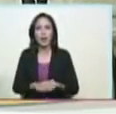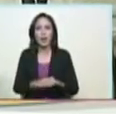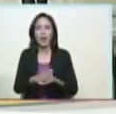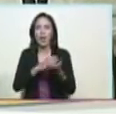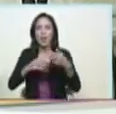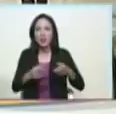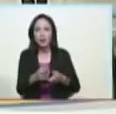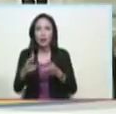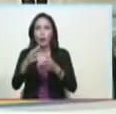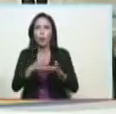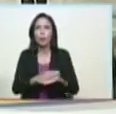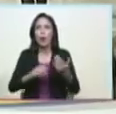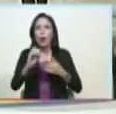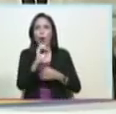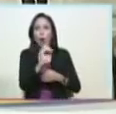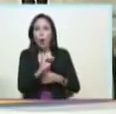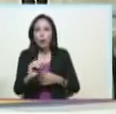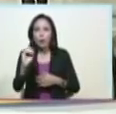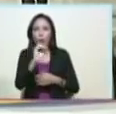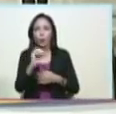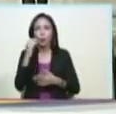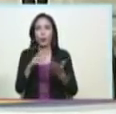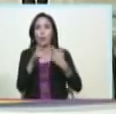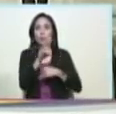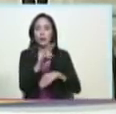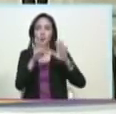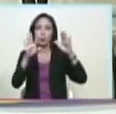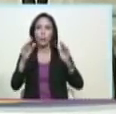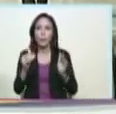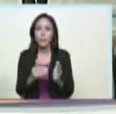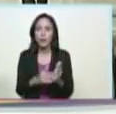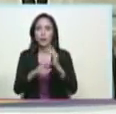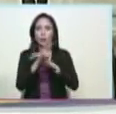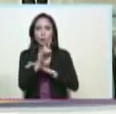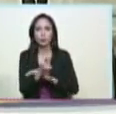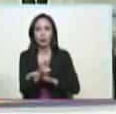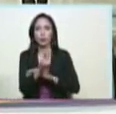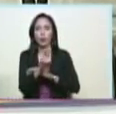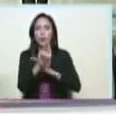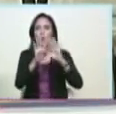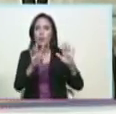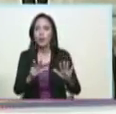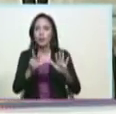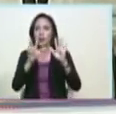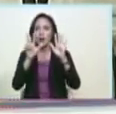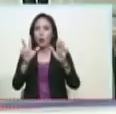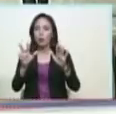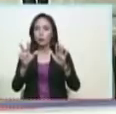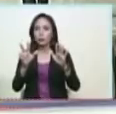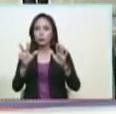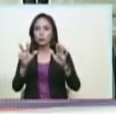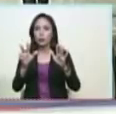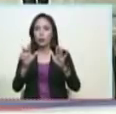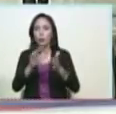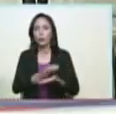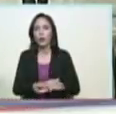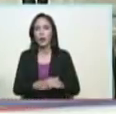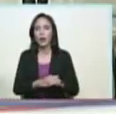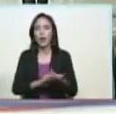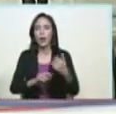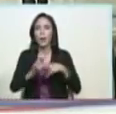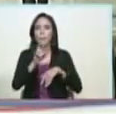orinoco consistente en 29 mil 298 29